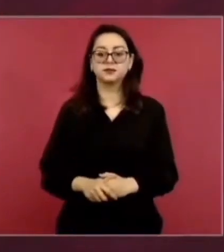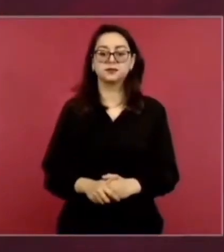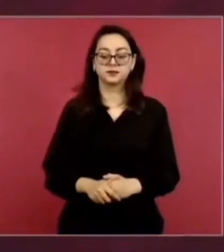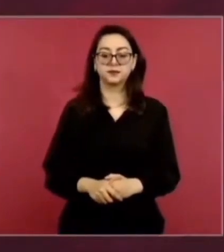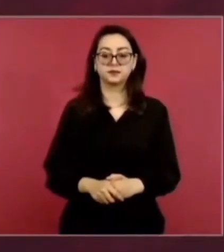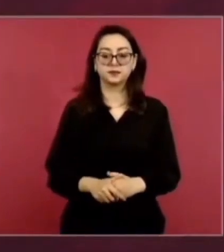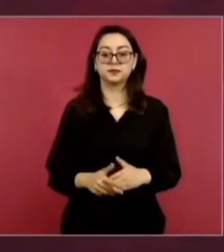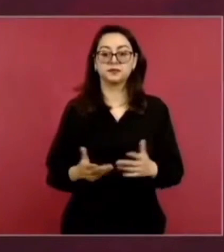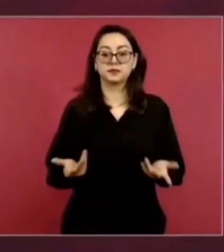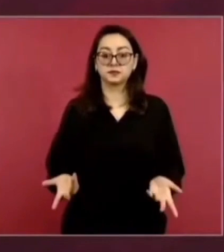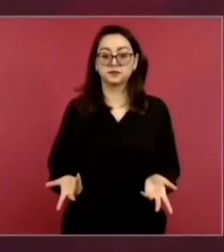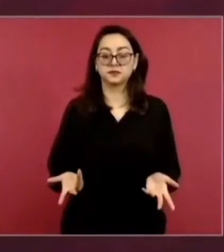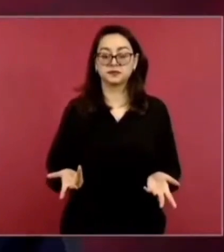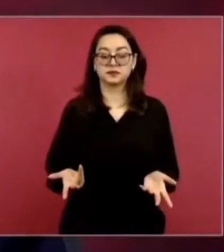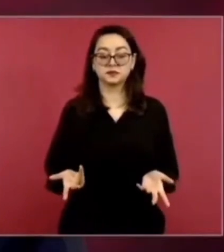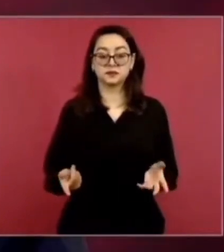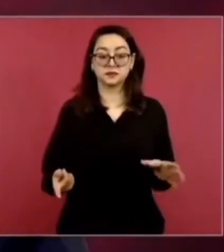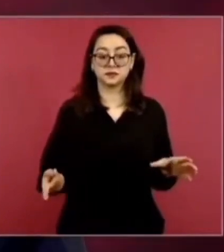de privilegios